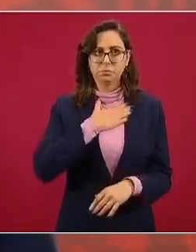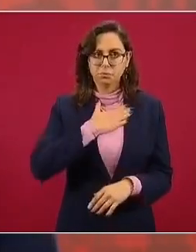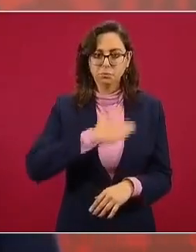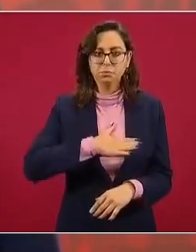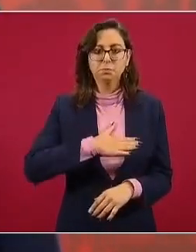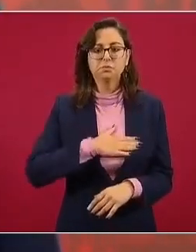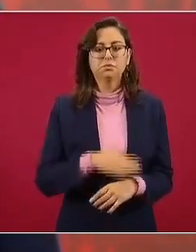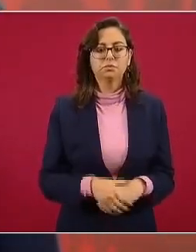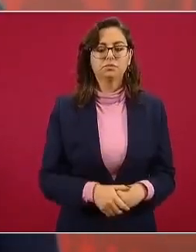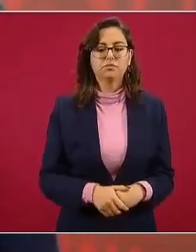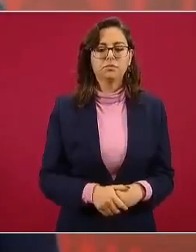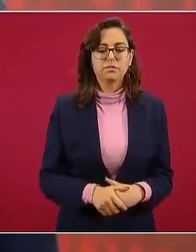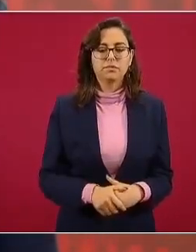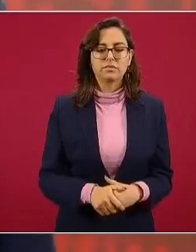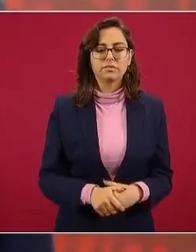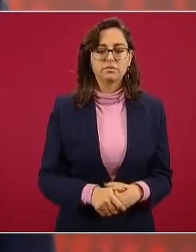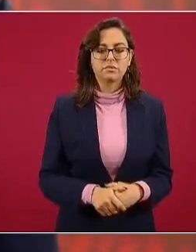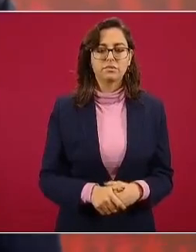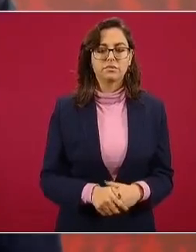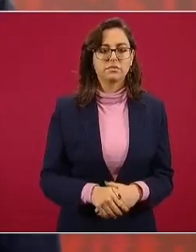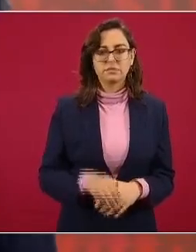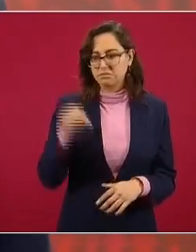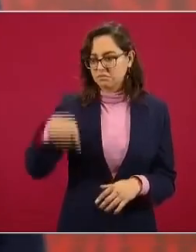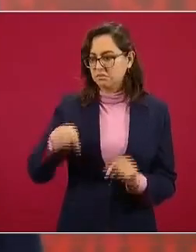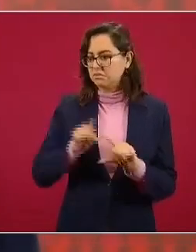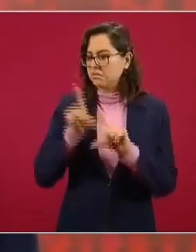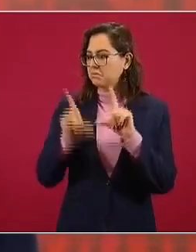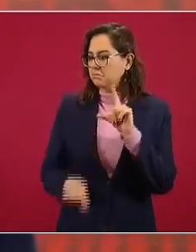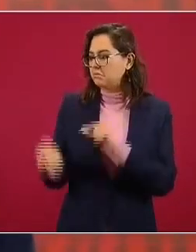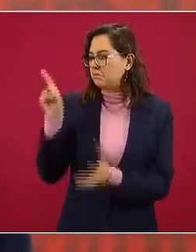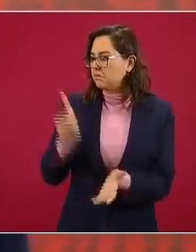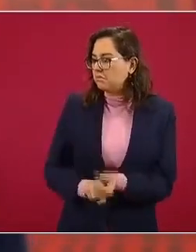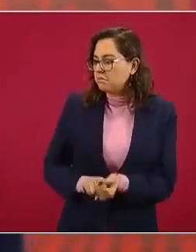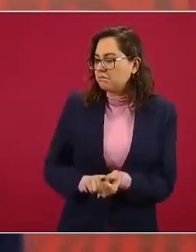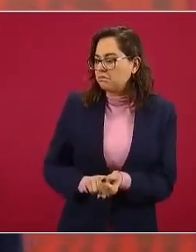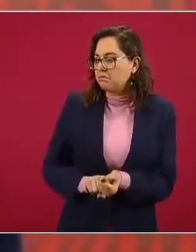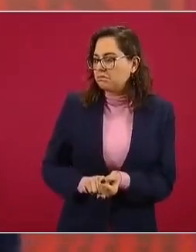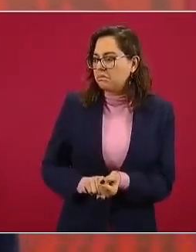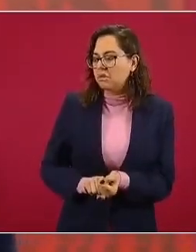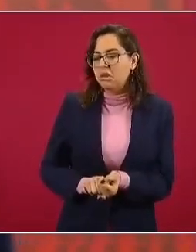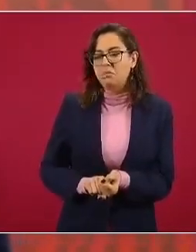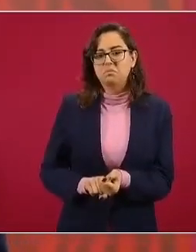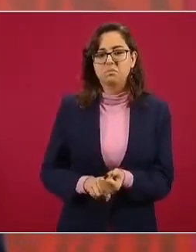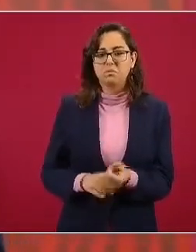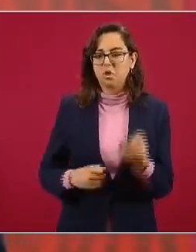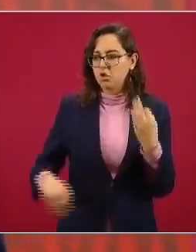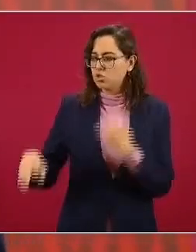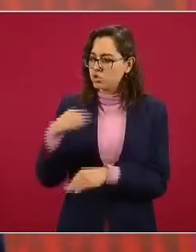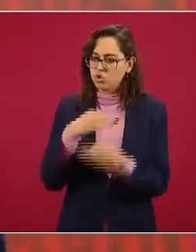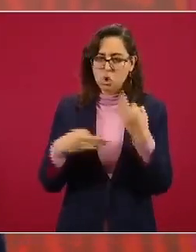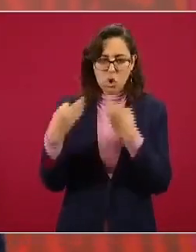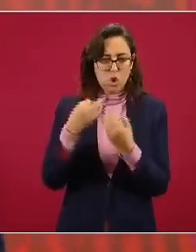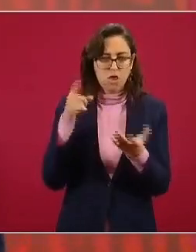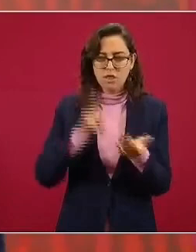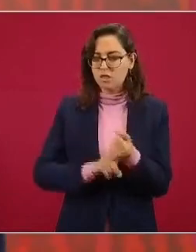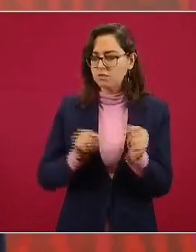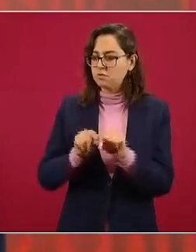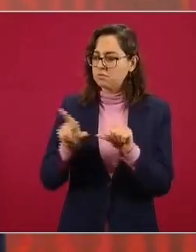justo, y todo lo de México, lo de nuestro país,